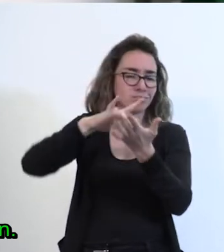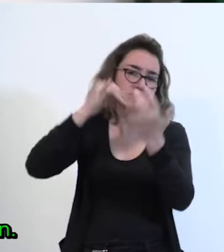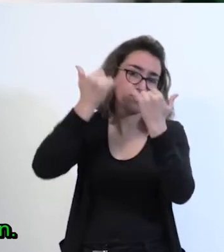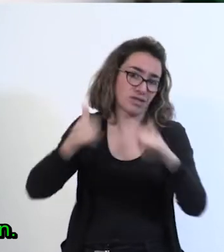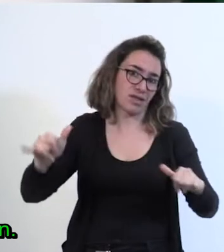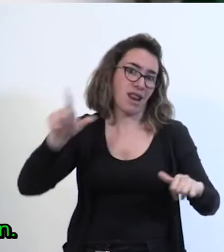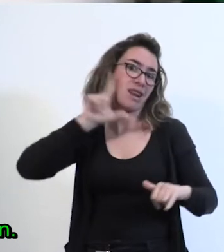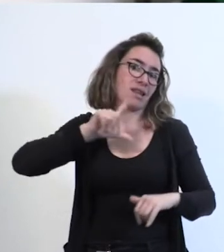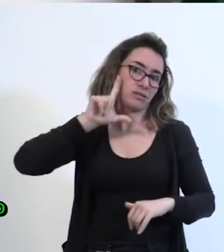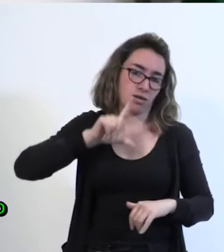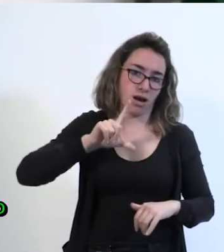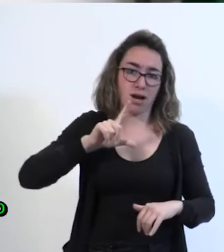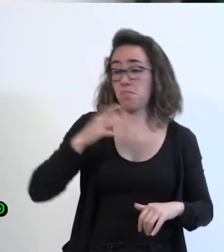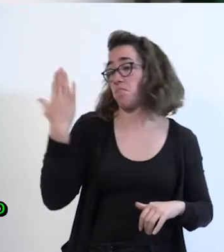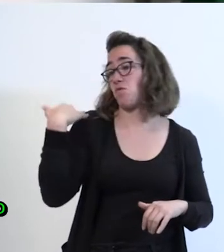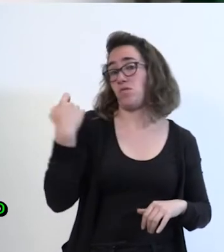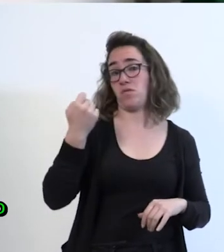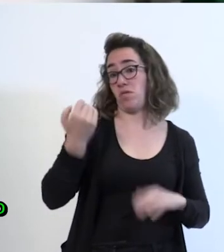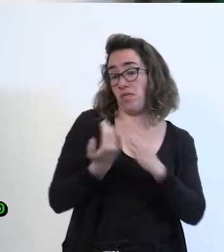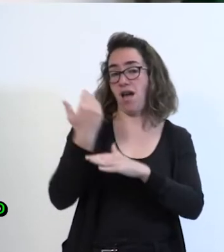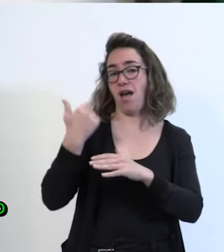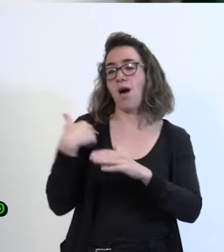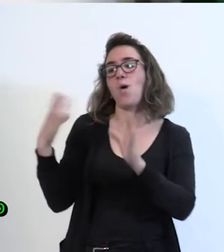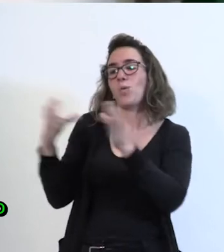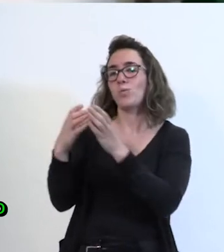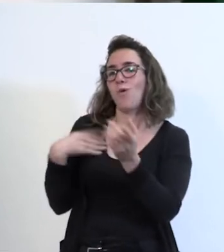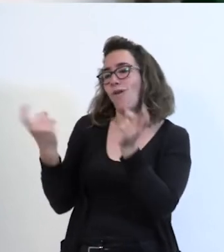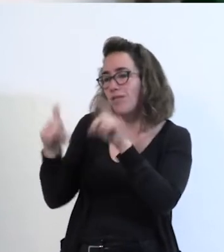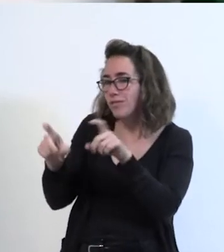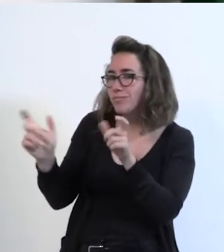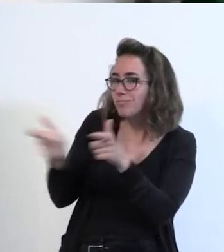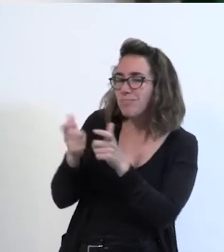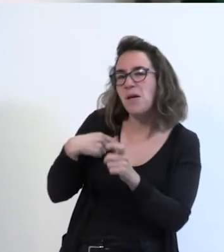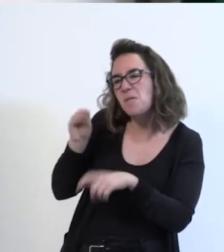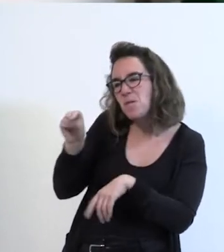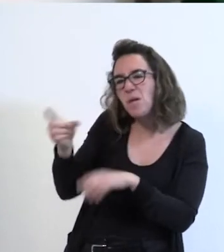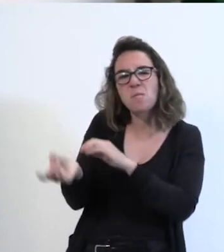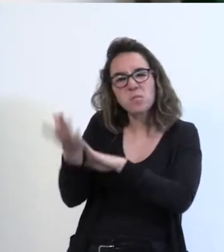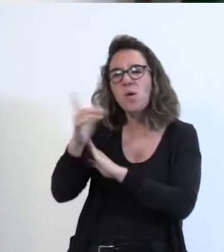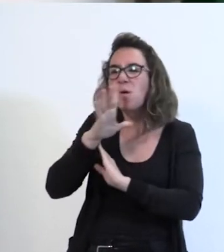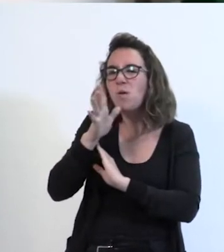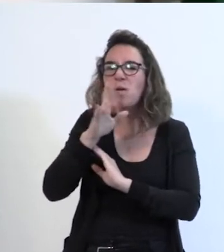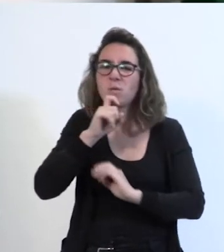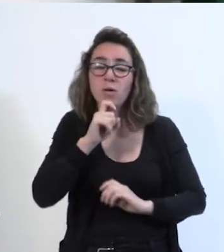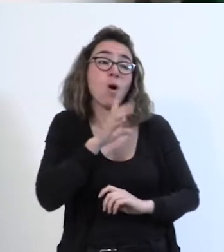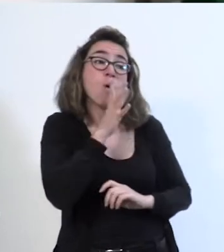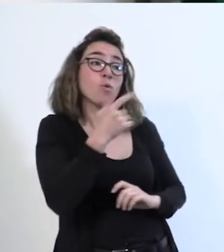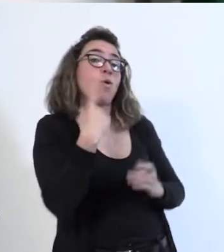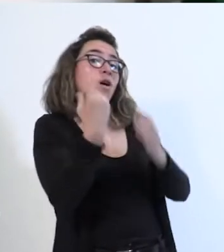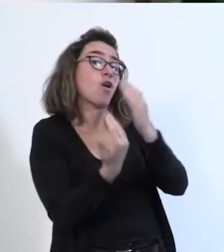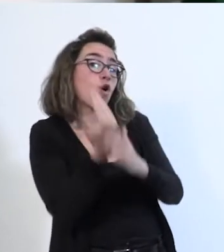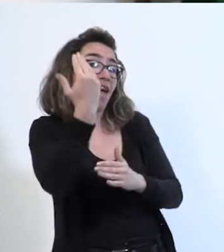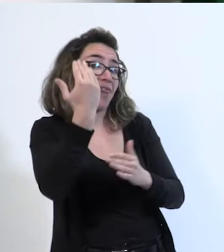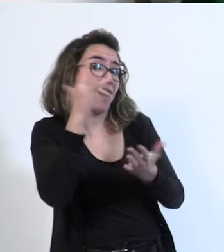rebelías lésbicas también. El otro día me junté con un grupo y les pregunté, ¿y ustedes cómo nacieron? Y me dijeron, no, en una jornada de